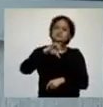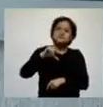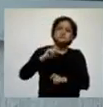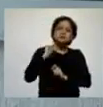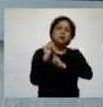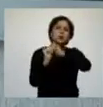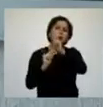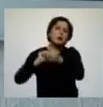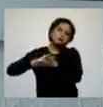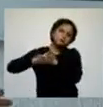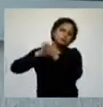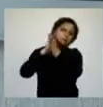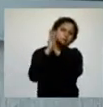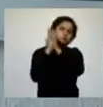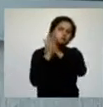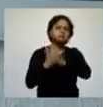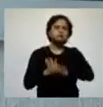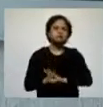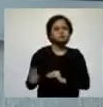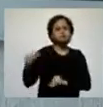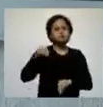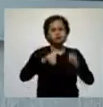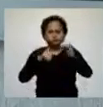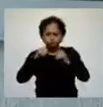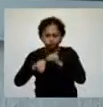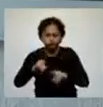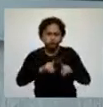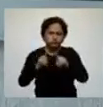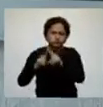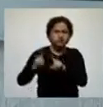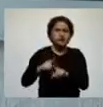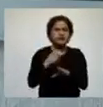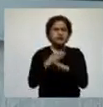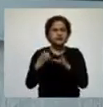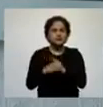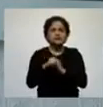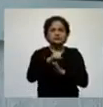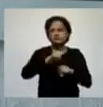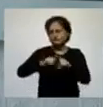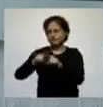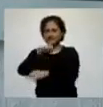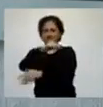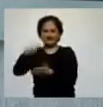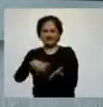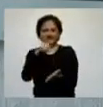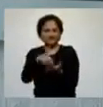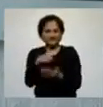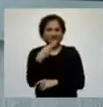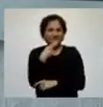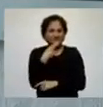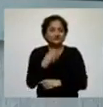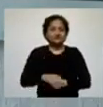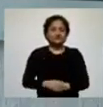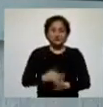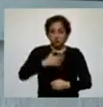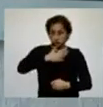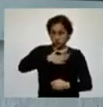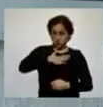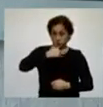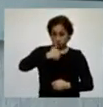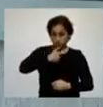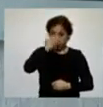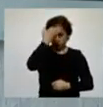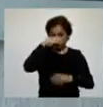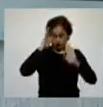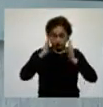desarrollando y empleando varios campos. Y bueno, en el área en la que me dedico yo, que